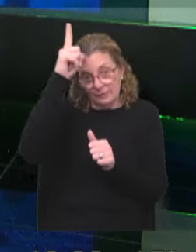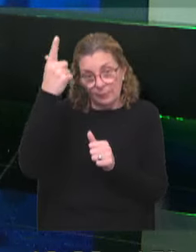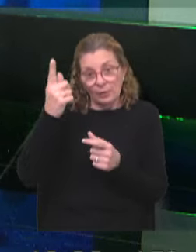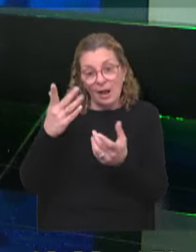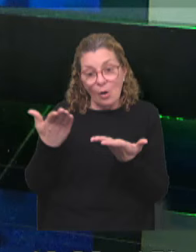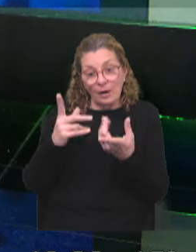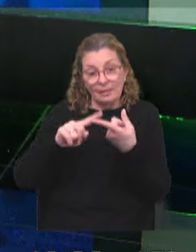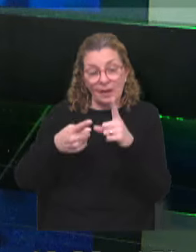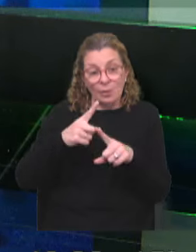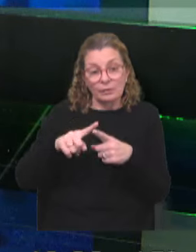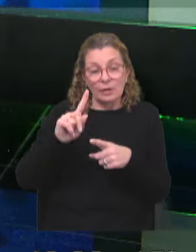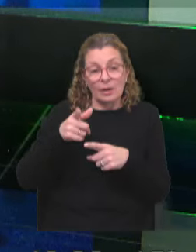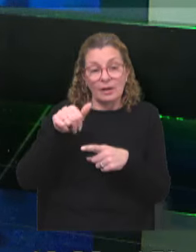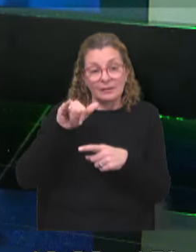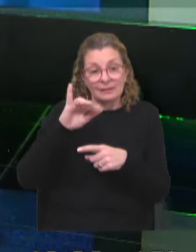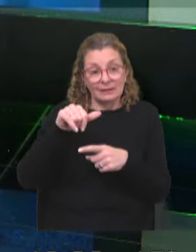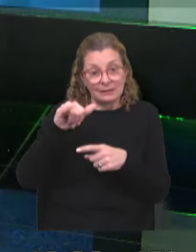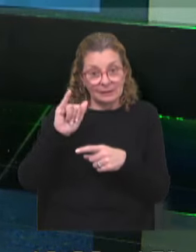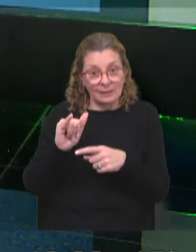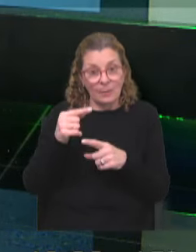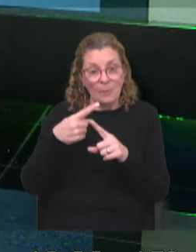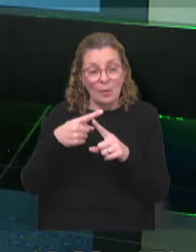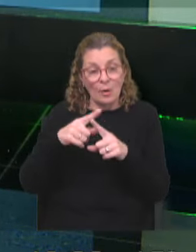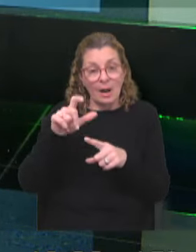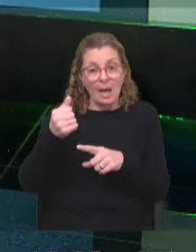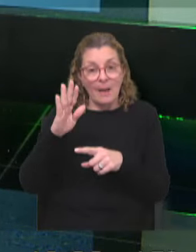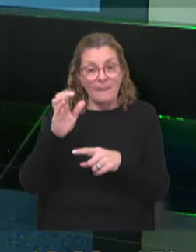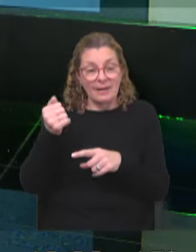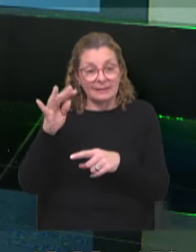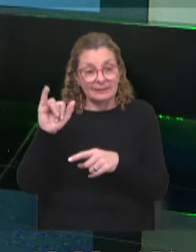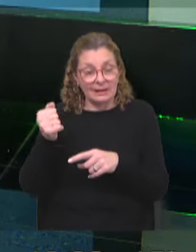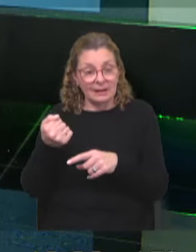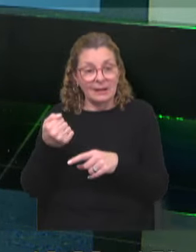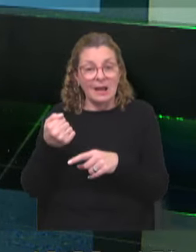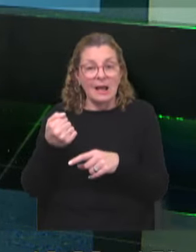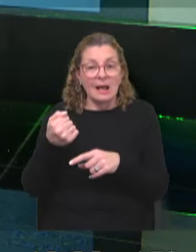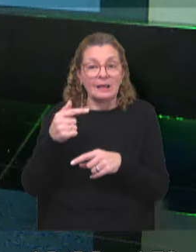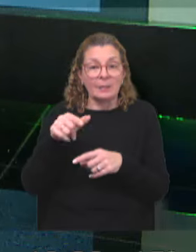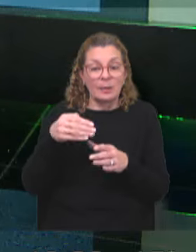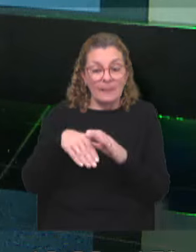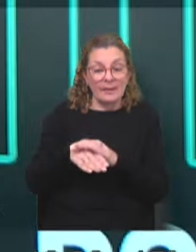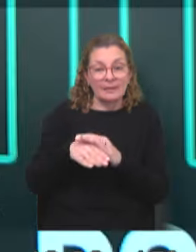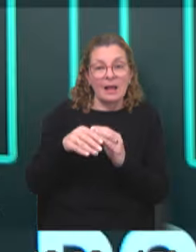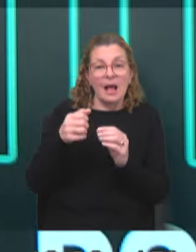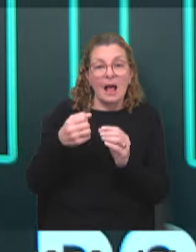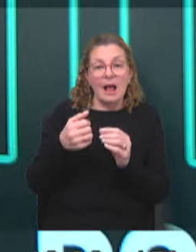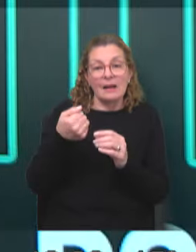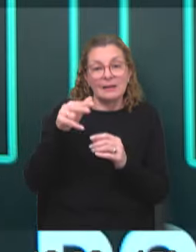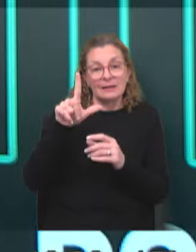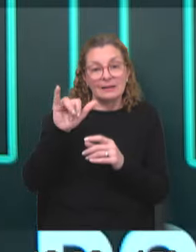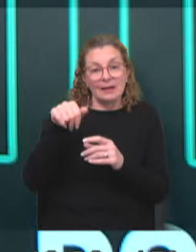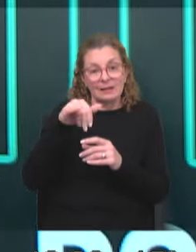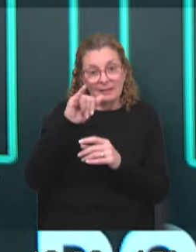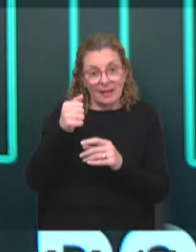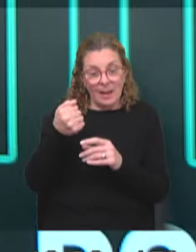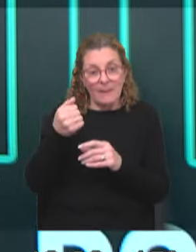acuerdo con gandin por la patria por otro lado aparece Alianza país donde está el espacio 40 Está mejor